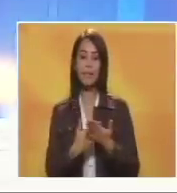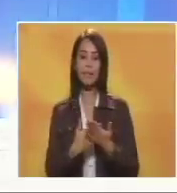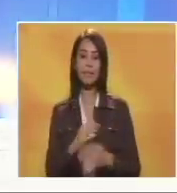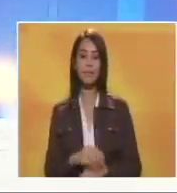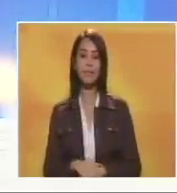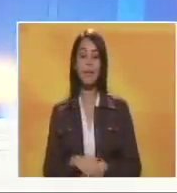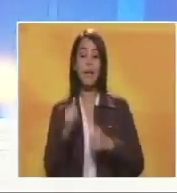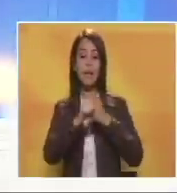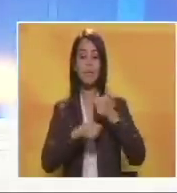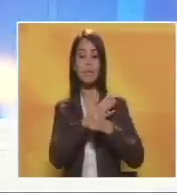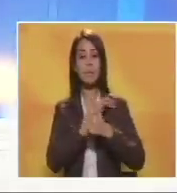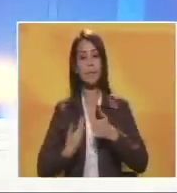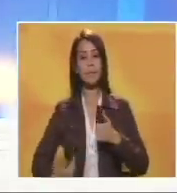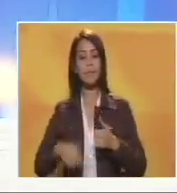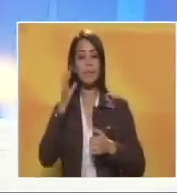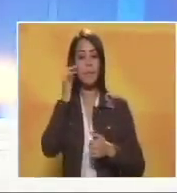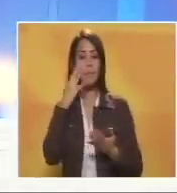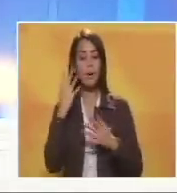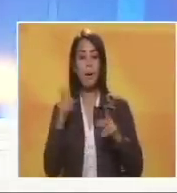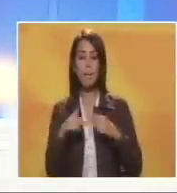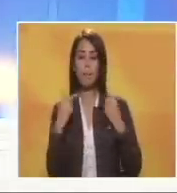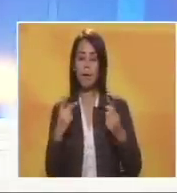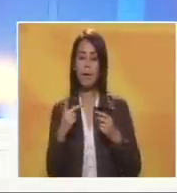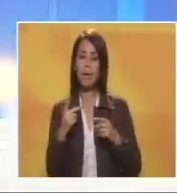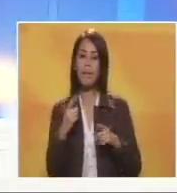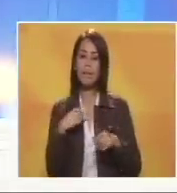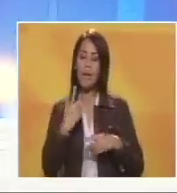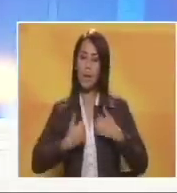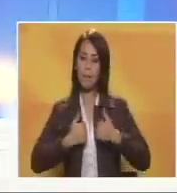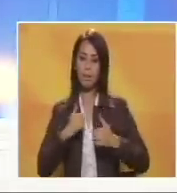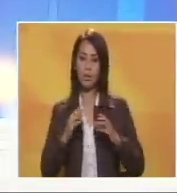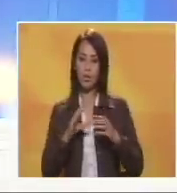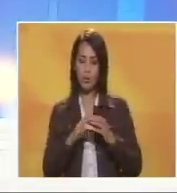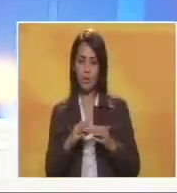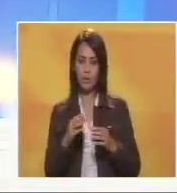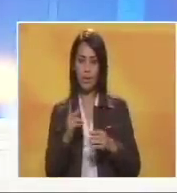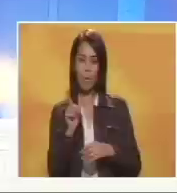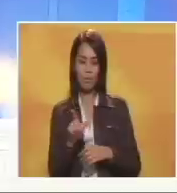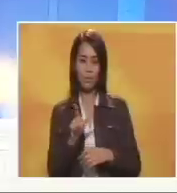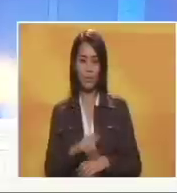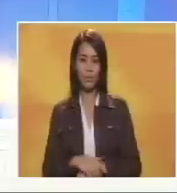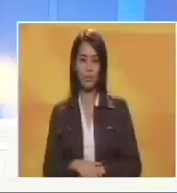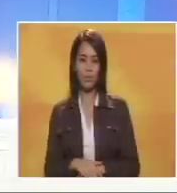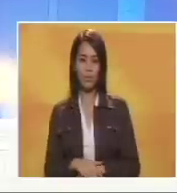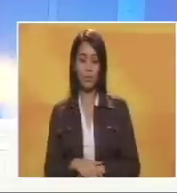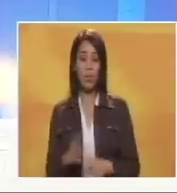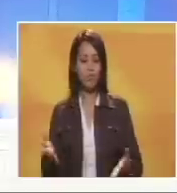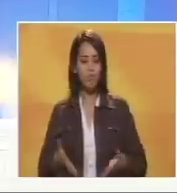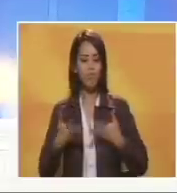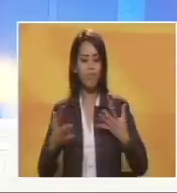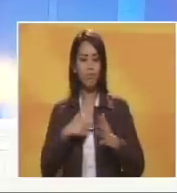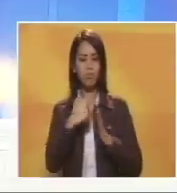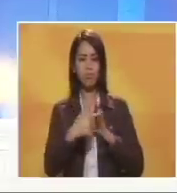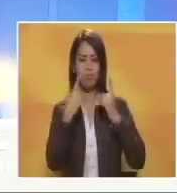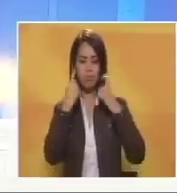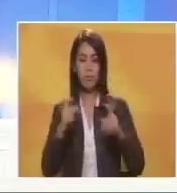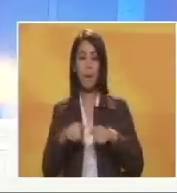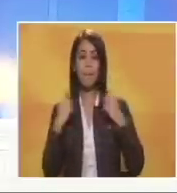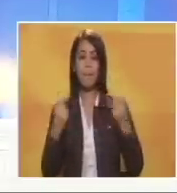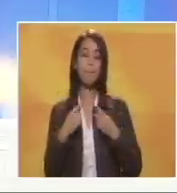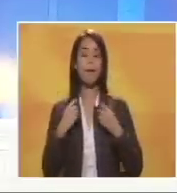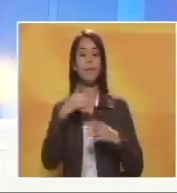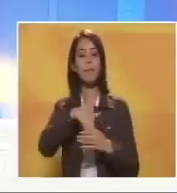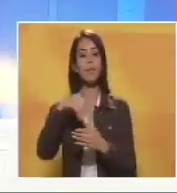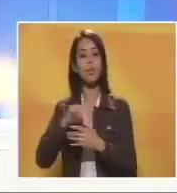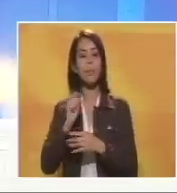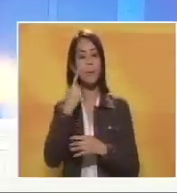La vicepresidenta de Agitación, Propaganda y Comunicación del Partido Socialista Unido de Venezuela, Tania Díaz, promueve como estrategia de campaña electoral el primer